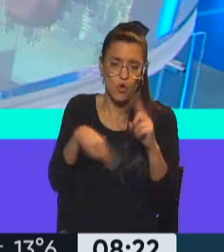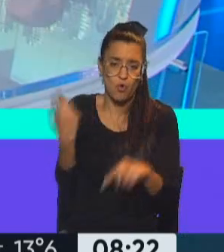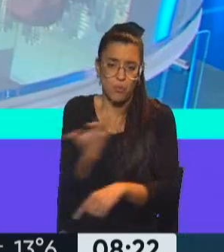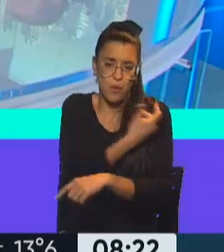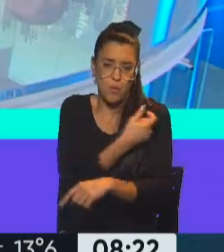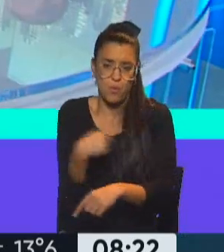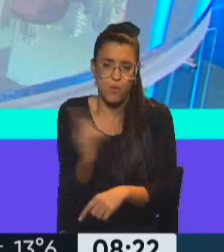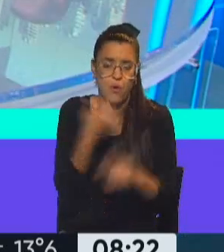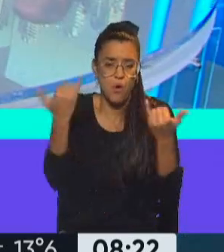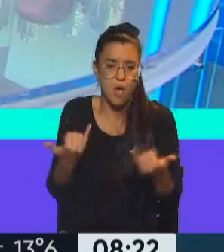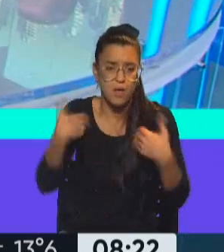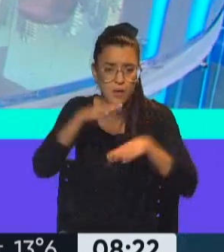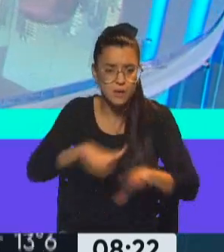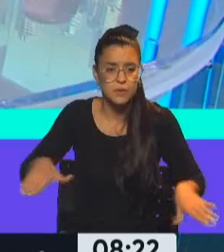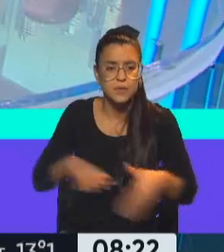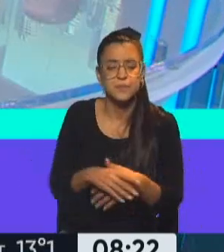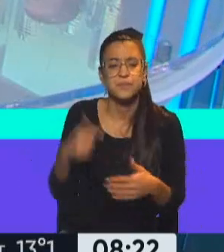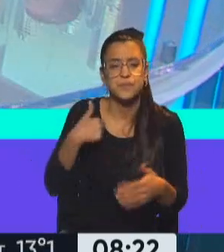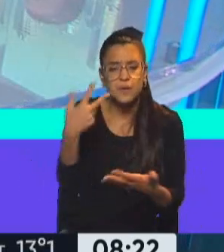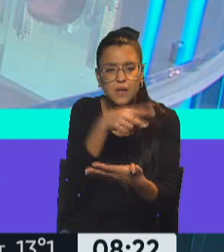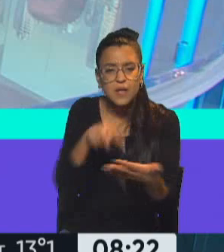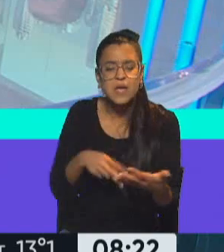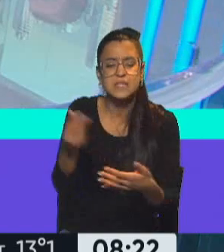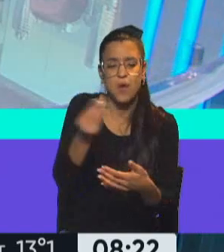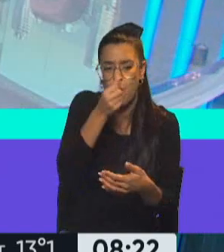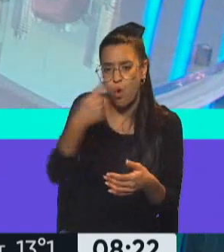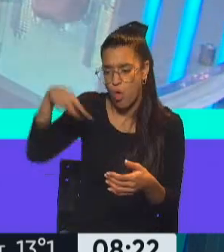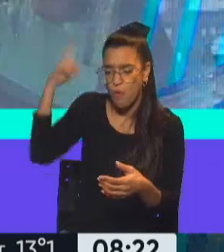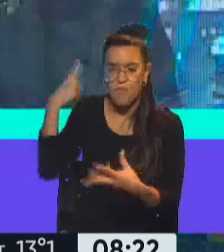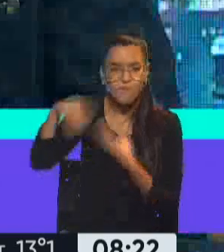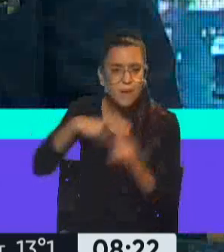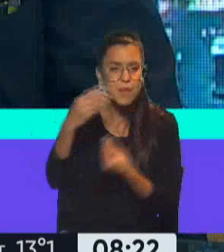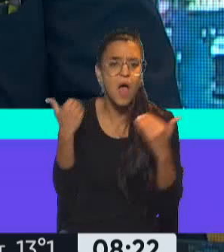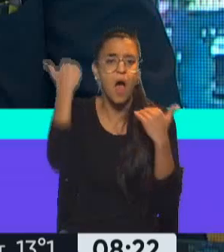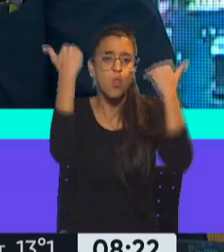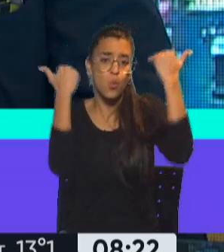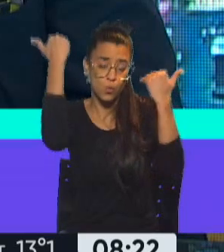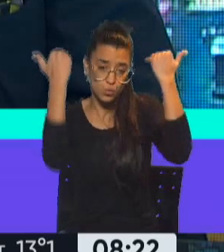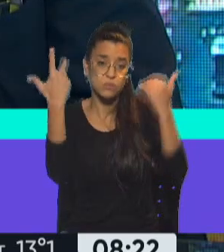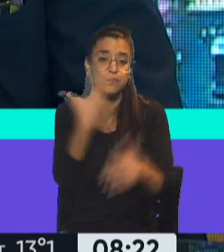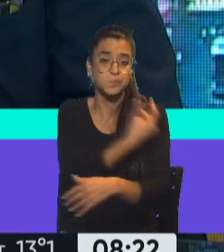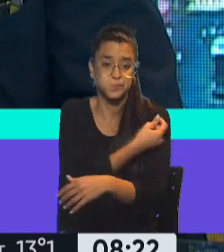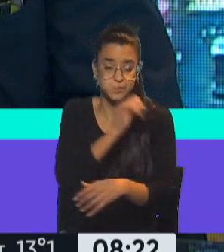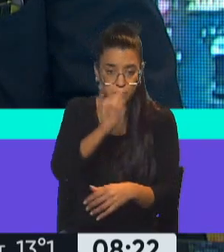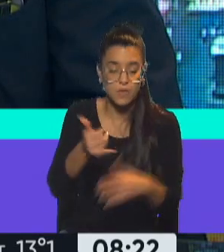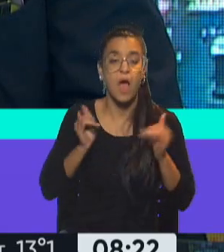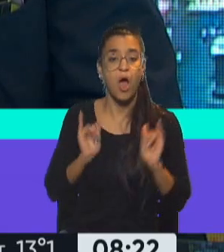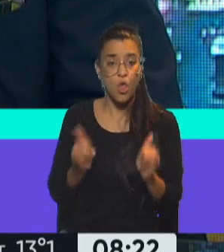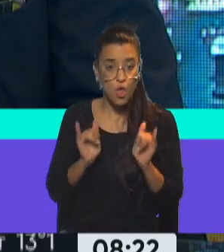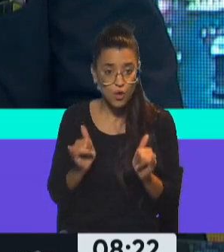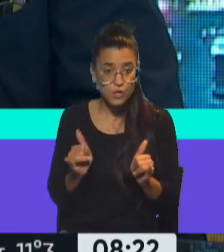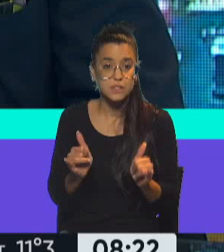que utilizamos en población pediátrica. Doctor Bombey, estamos leyendo durante el fin de semana que muchas familias, los adultos mayores, se han vacunado, los